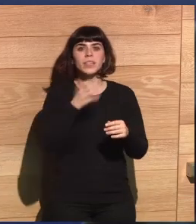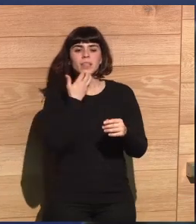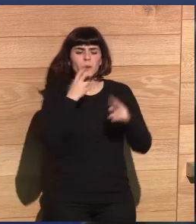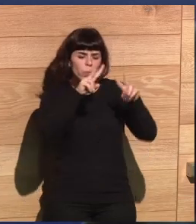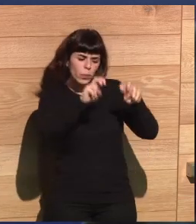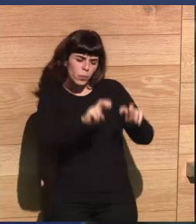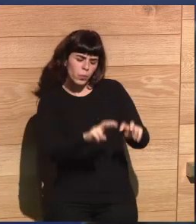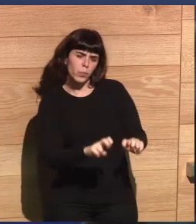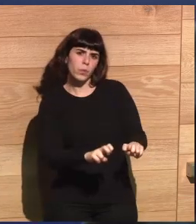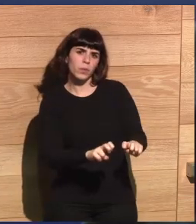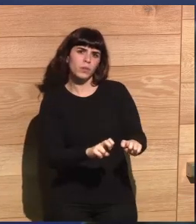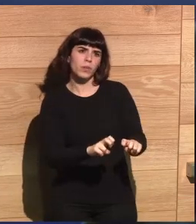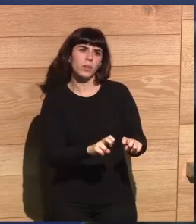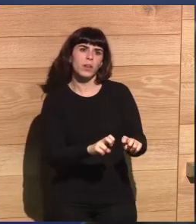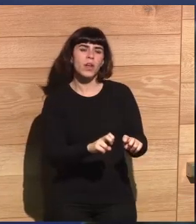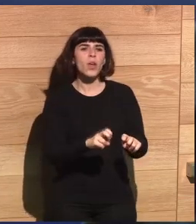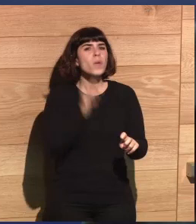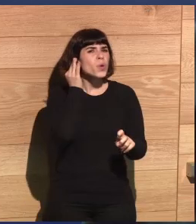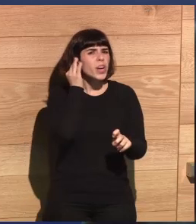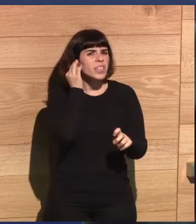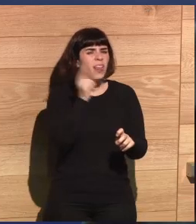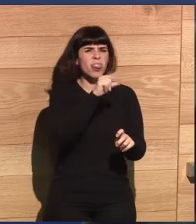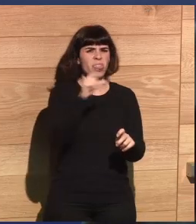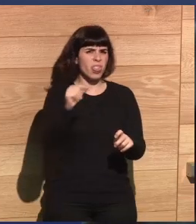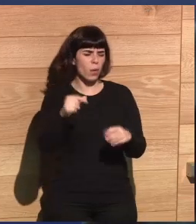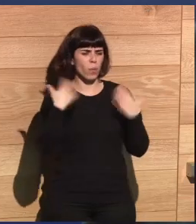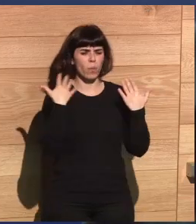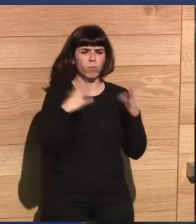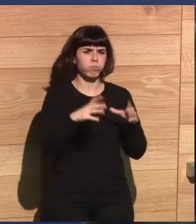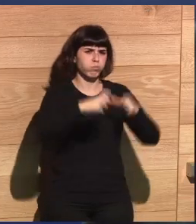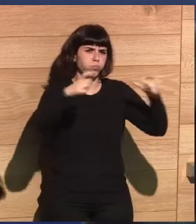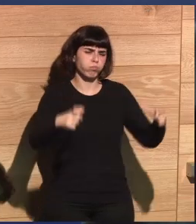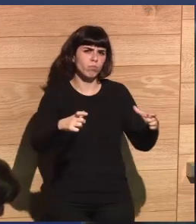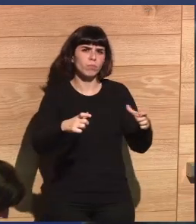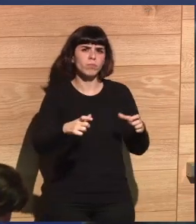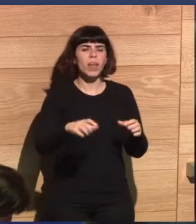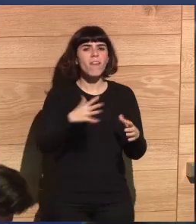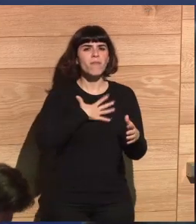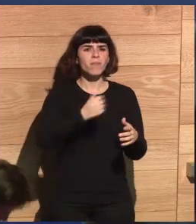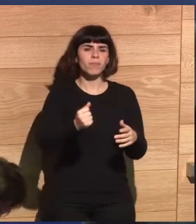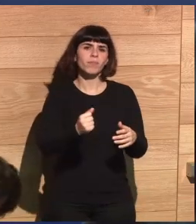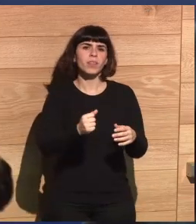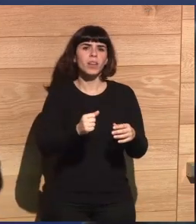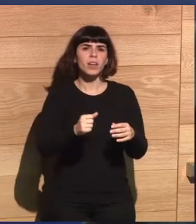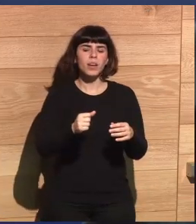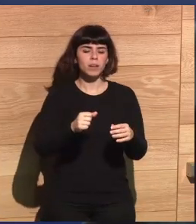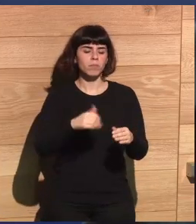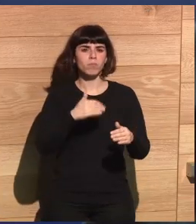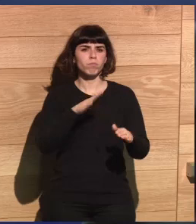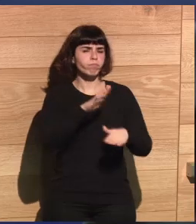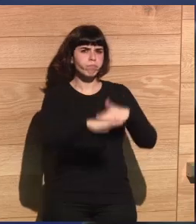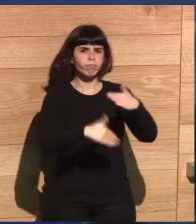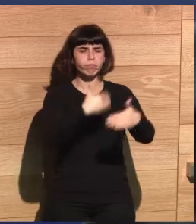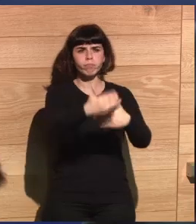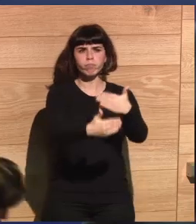salen cientos, centenares de mujeres que fueron valientes, que fueron pioneras, que dieron muchísimos pasos adelante, a